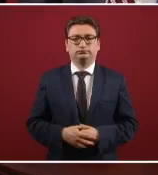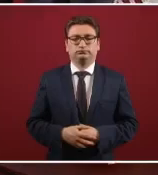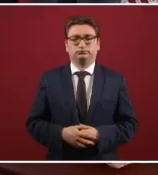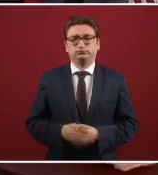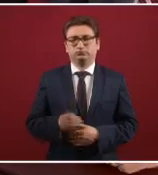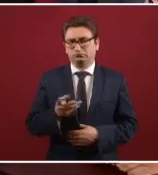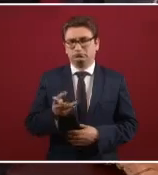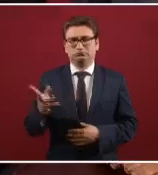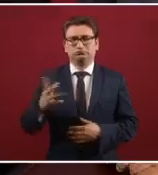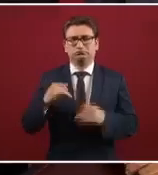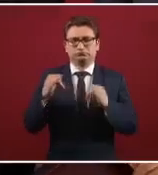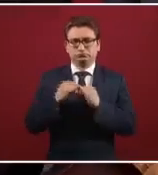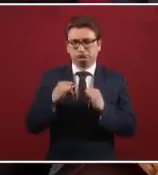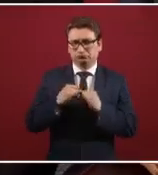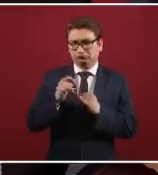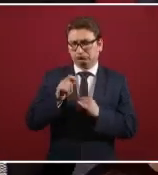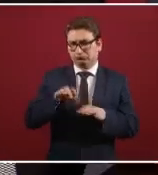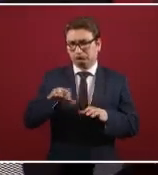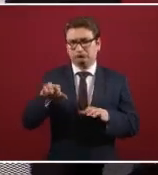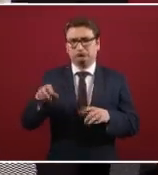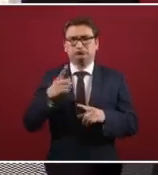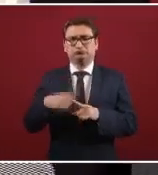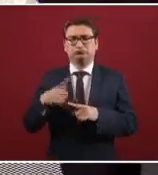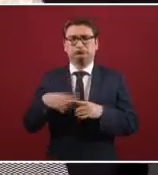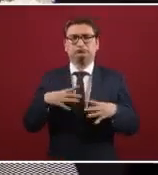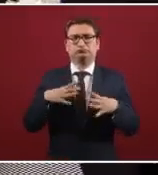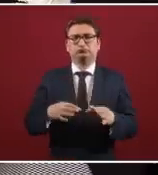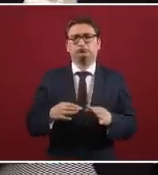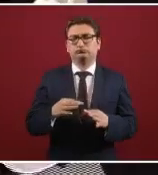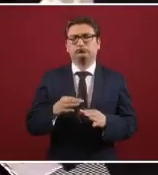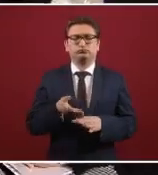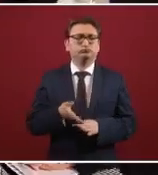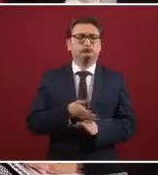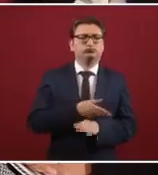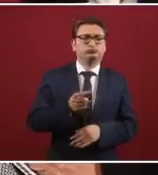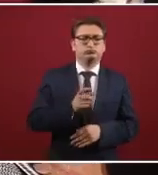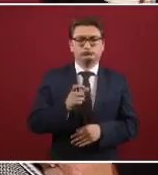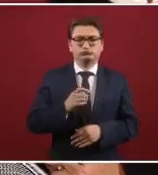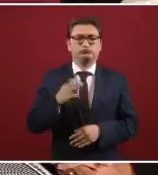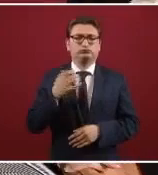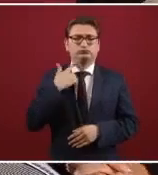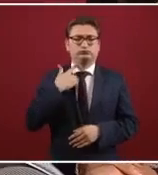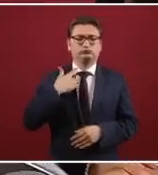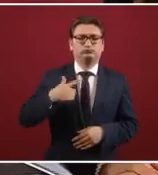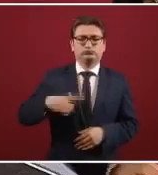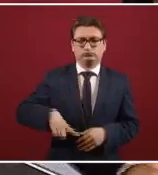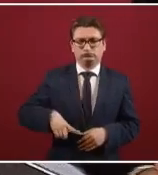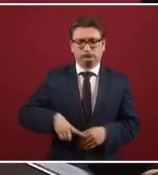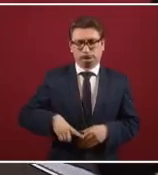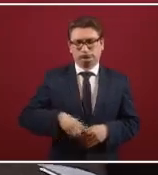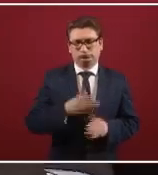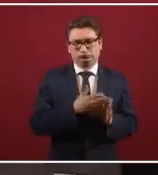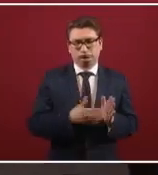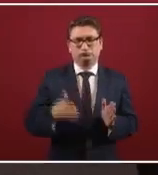y organismos que fueron creando durante el periodo neoliberal para simular